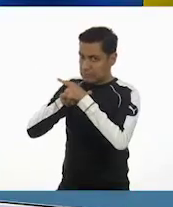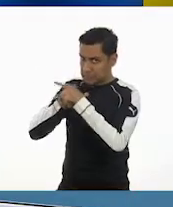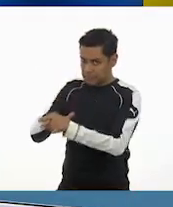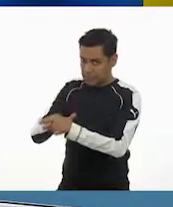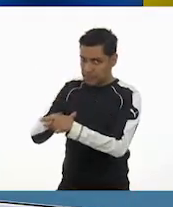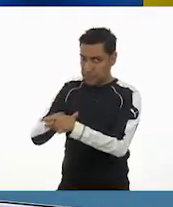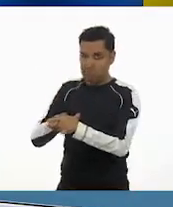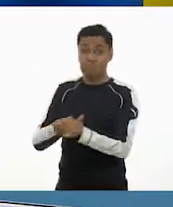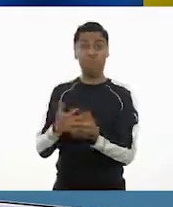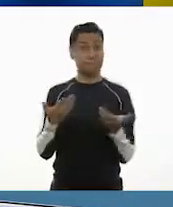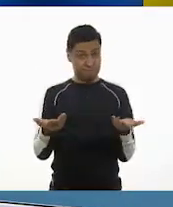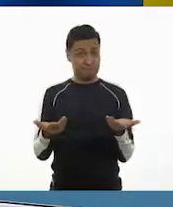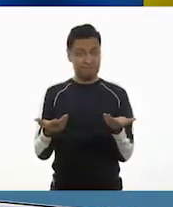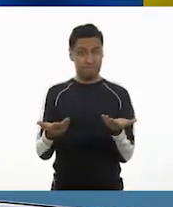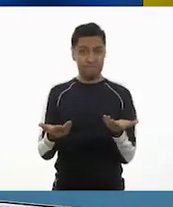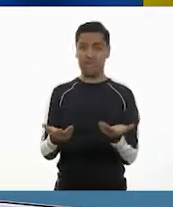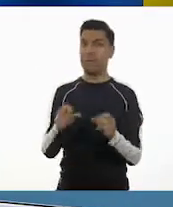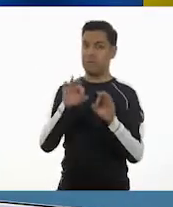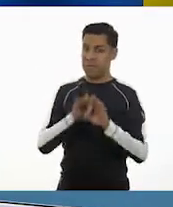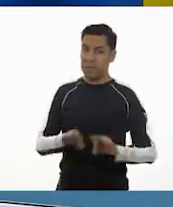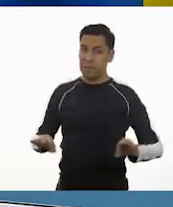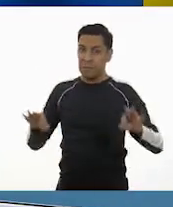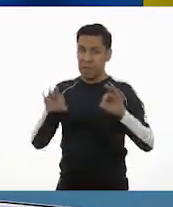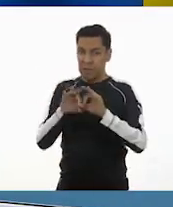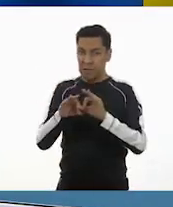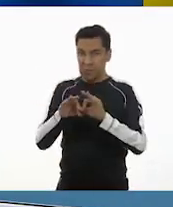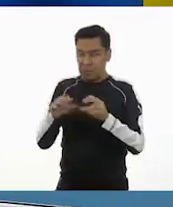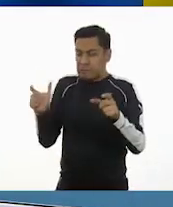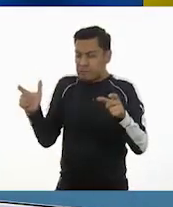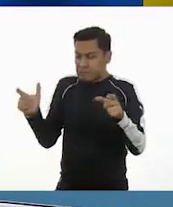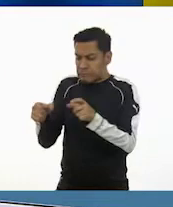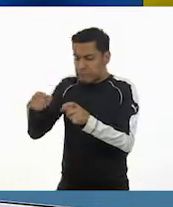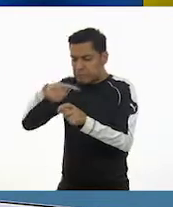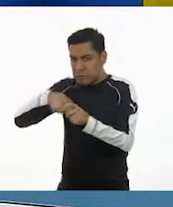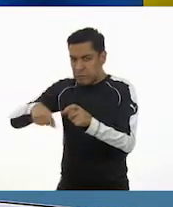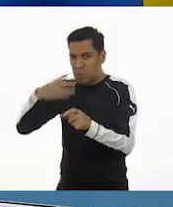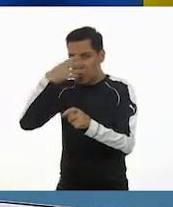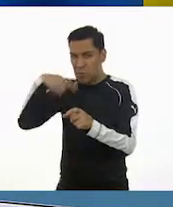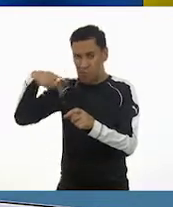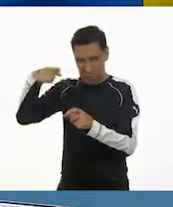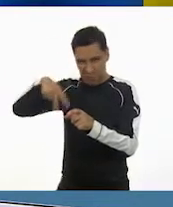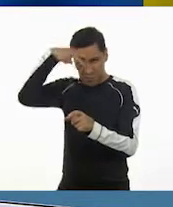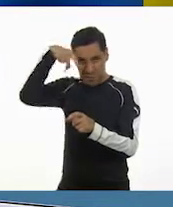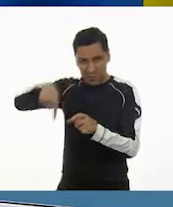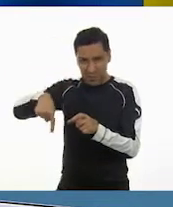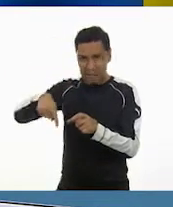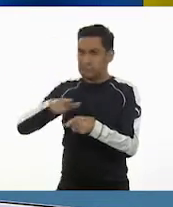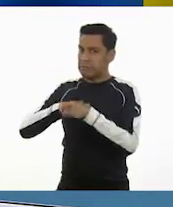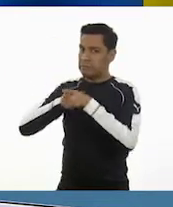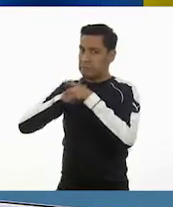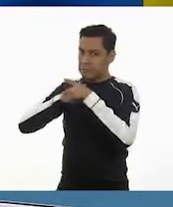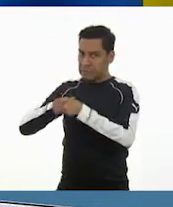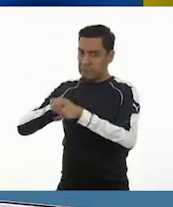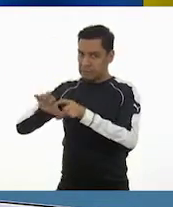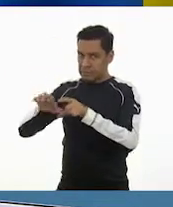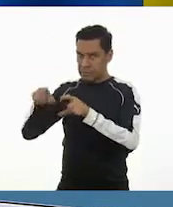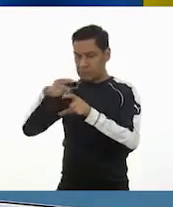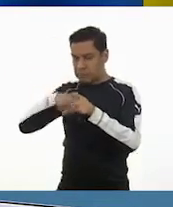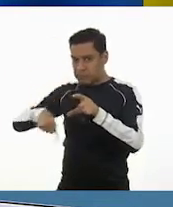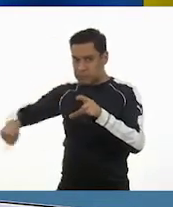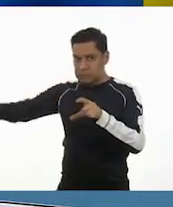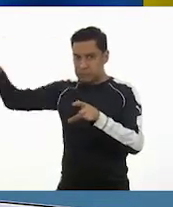Pues qué bueno que, aunque sea en una población reducida, el lobo mexicano sigue ahí, cumpliendo su función como parte